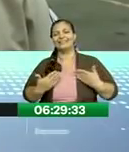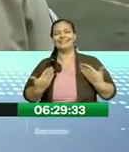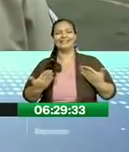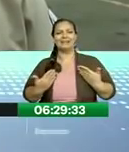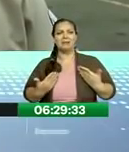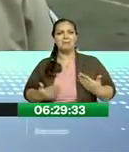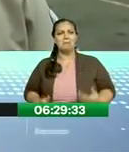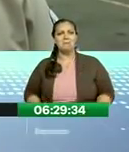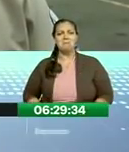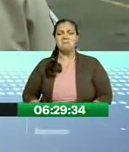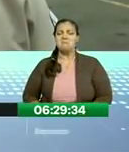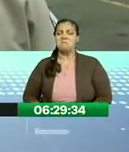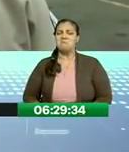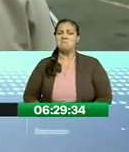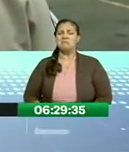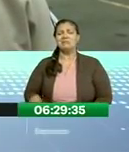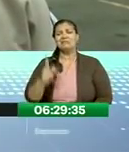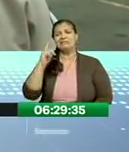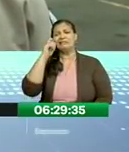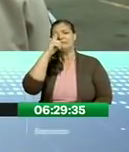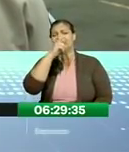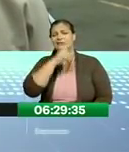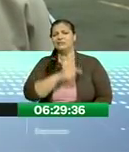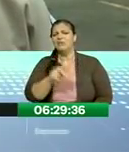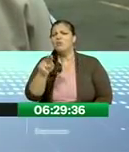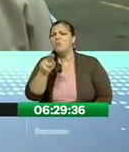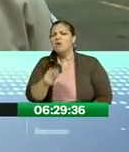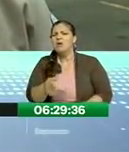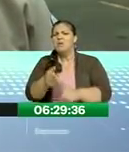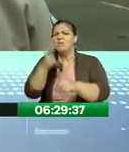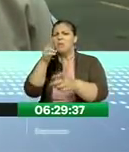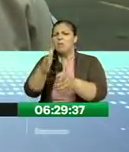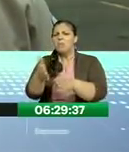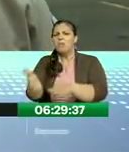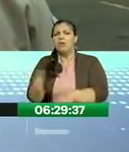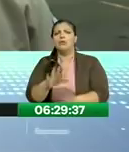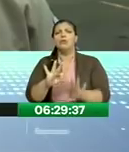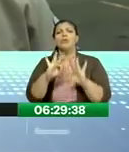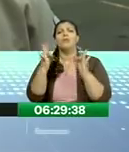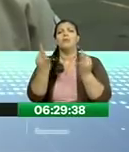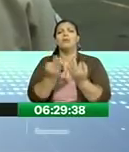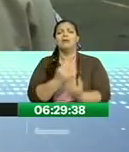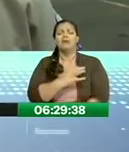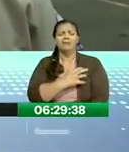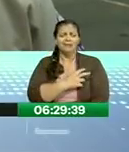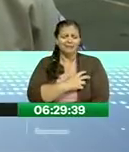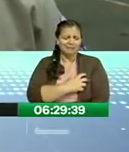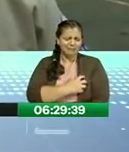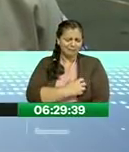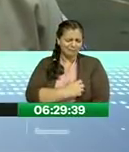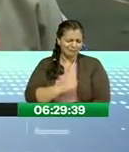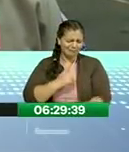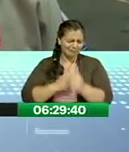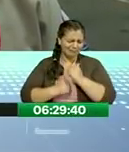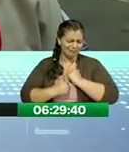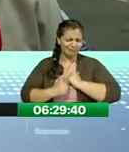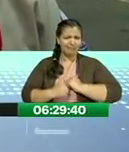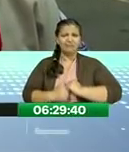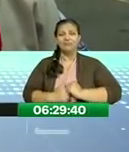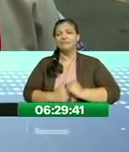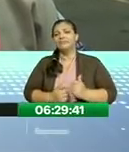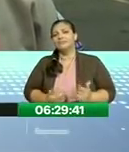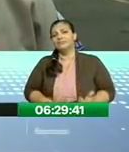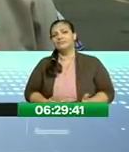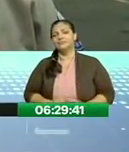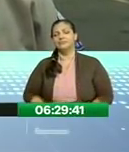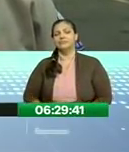en el pellejo de la familia que están viviendo esta zozobra, los nervios, los problemas de encontrarse a cada vuelta. ¿Y sabes qué? Hay muchos